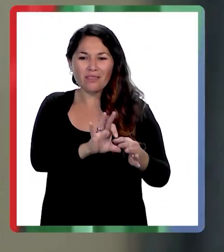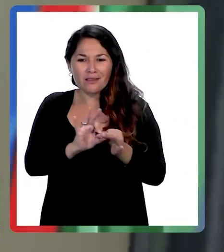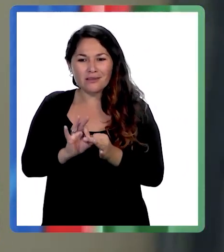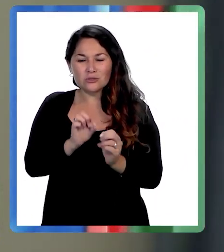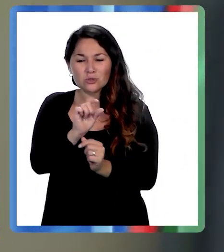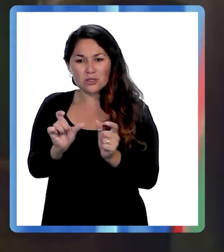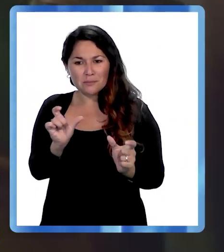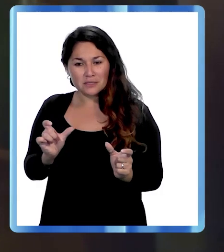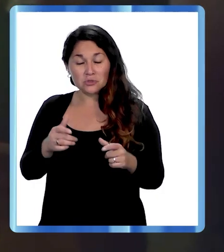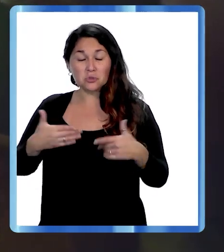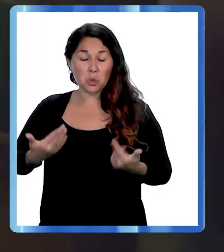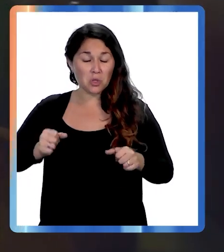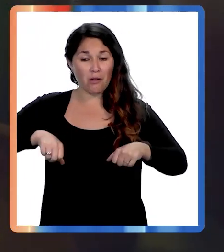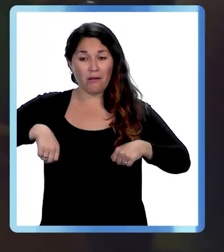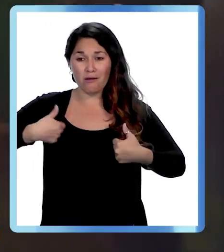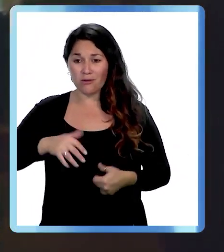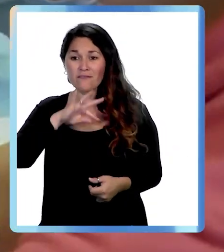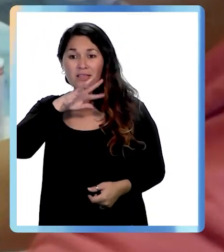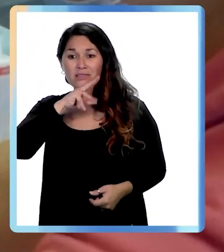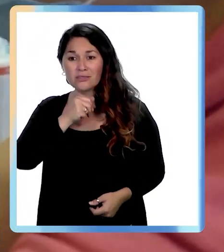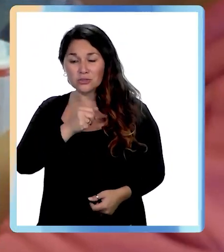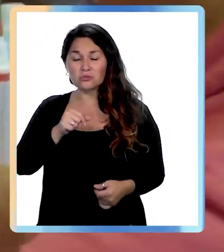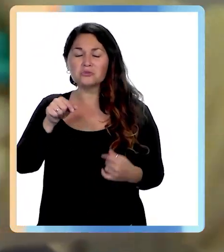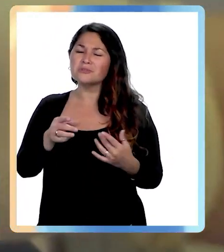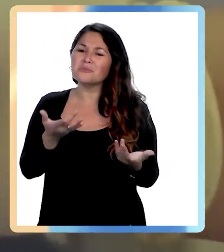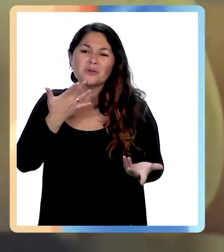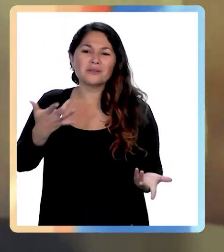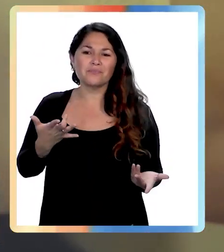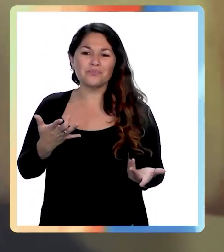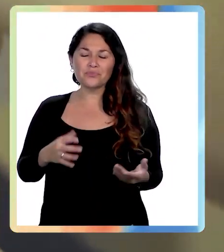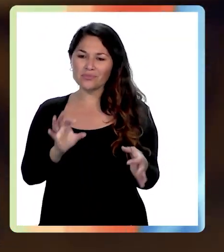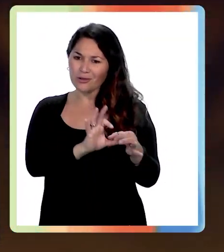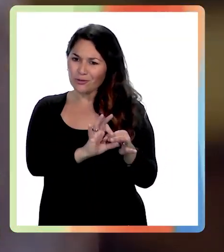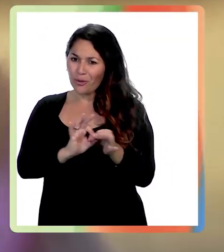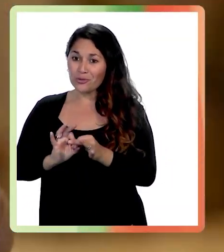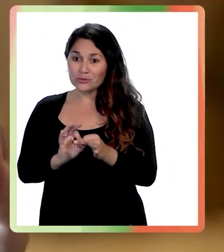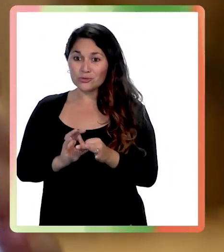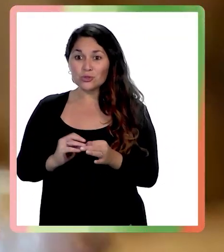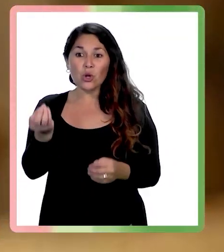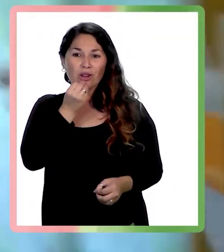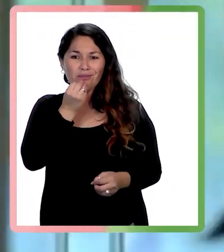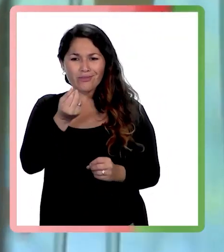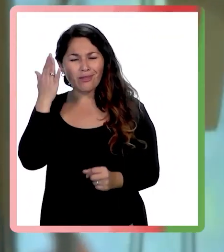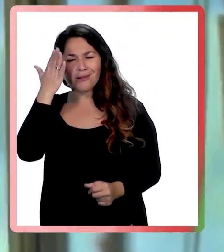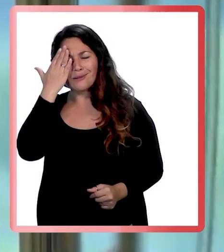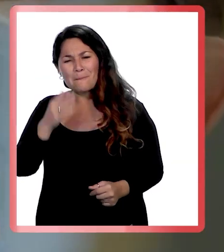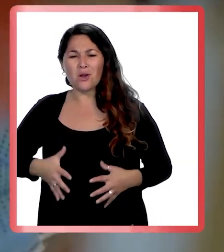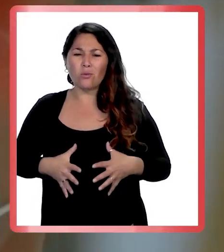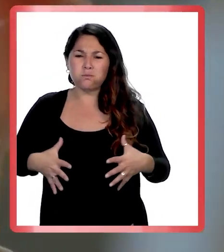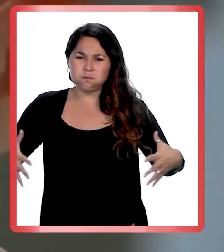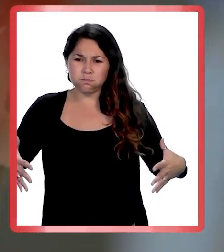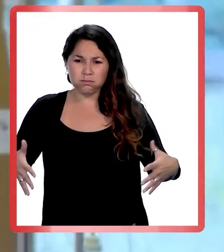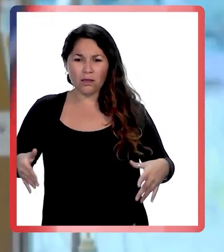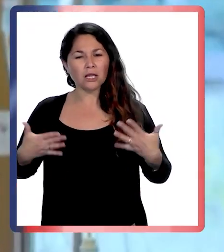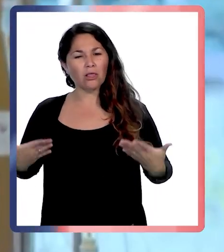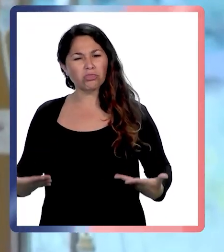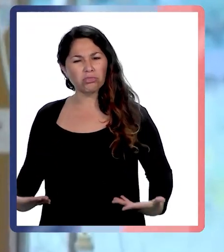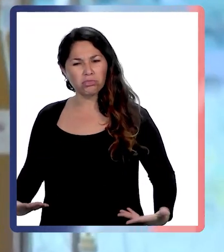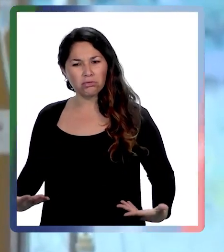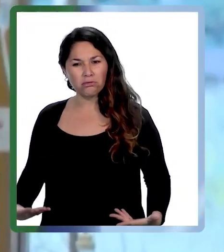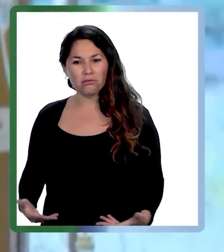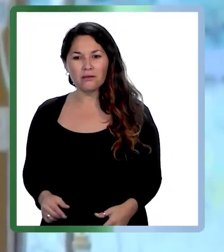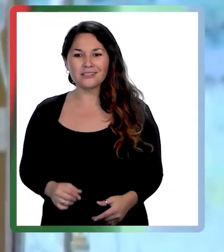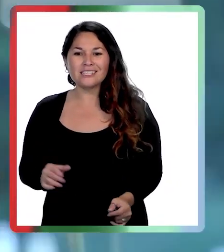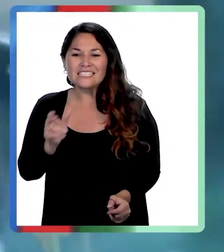forma alarmante en adultos jóvenes. Esto tendría que ver con factores como mala alimentación, obesidad y sedentarismo.